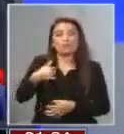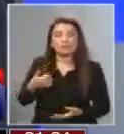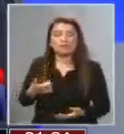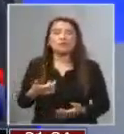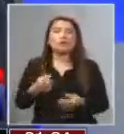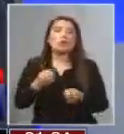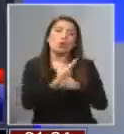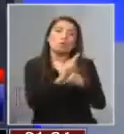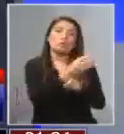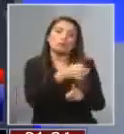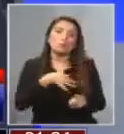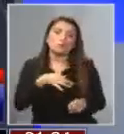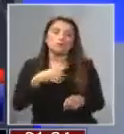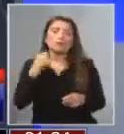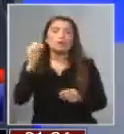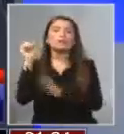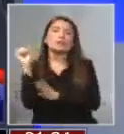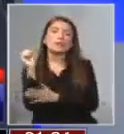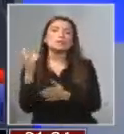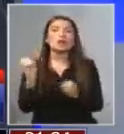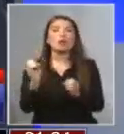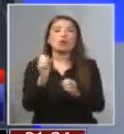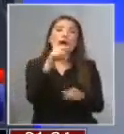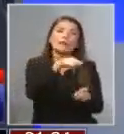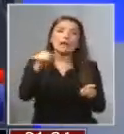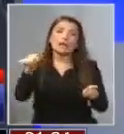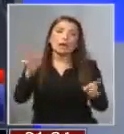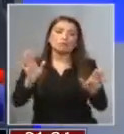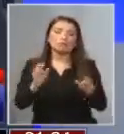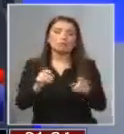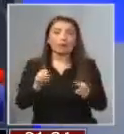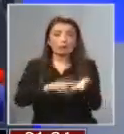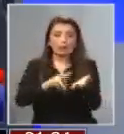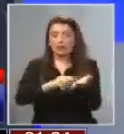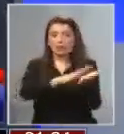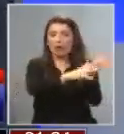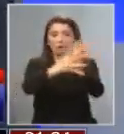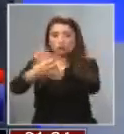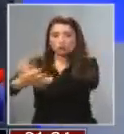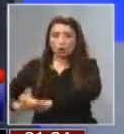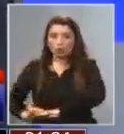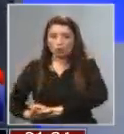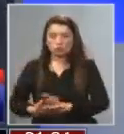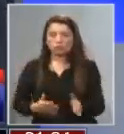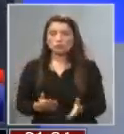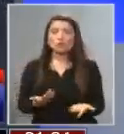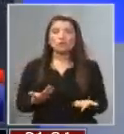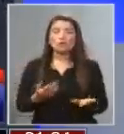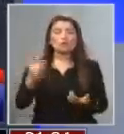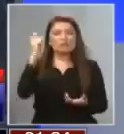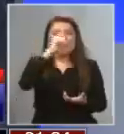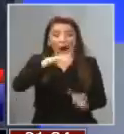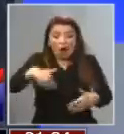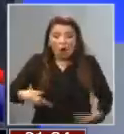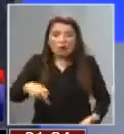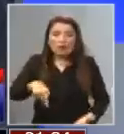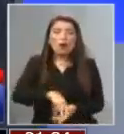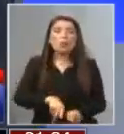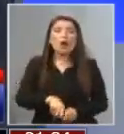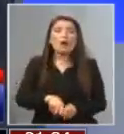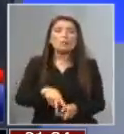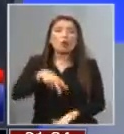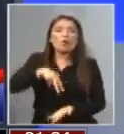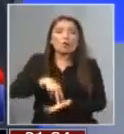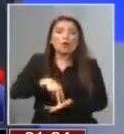pero eso que tú dices de la derecha o de aquí o de allá, en realidad es transversal. Es bien difícil hoy día identificar posiciones políticas